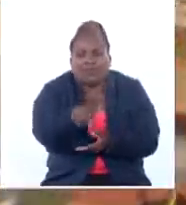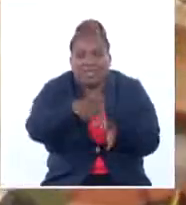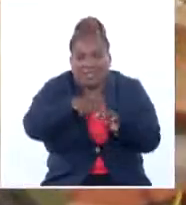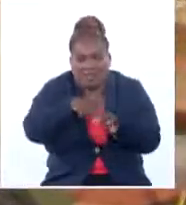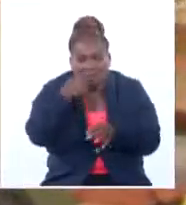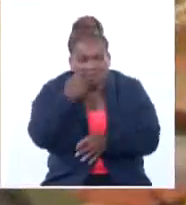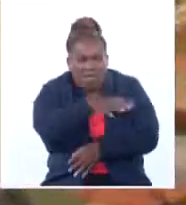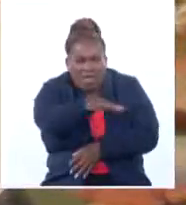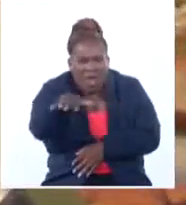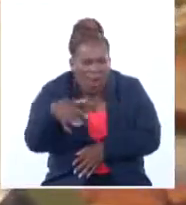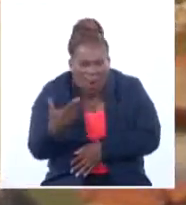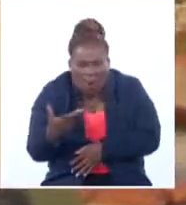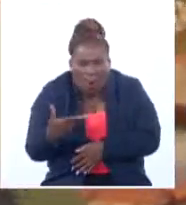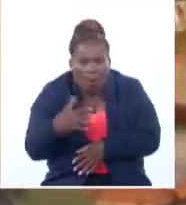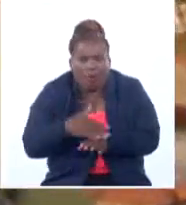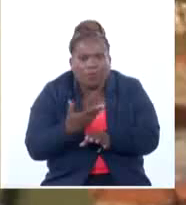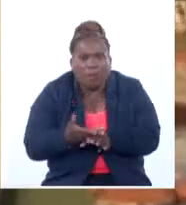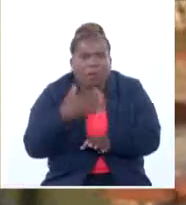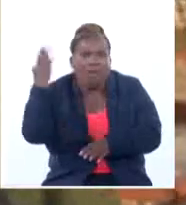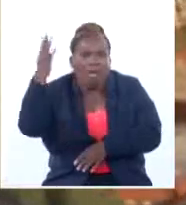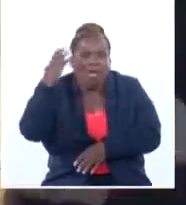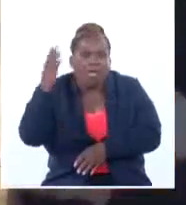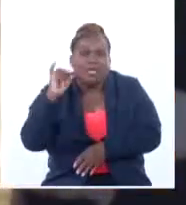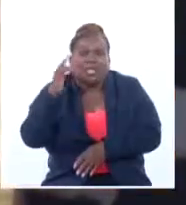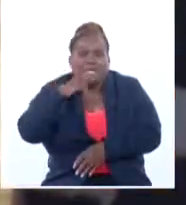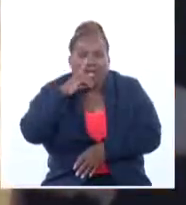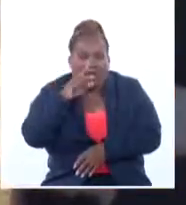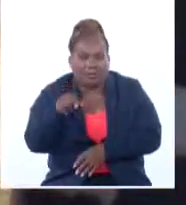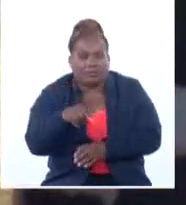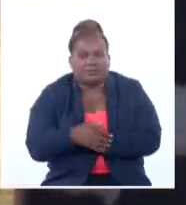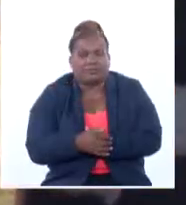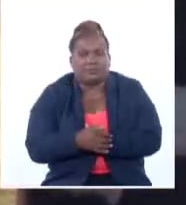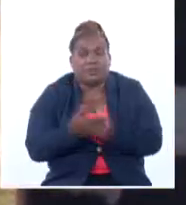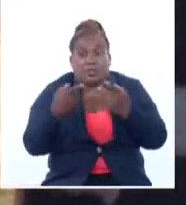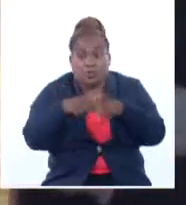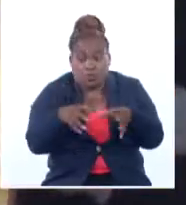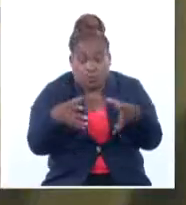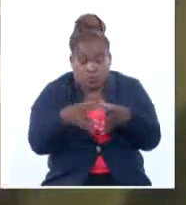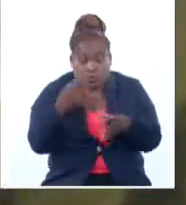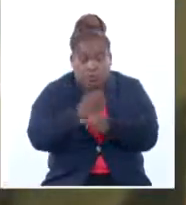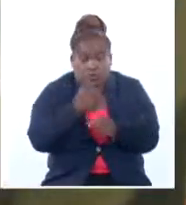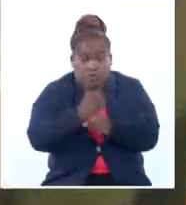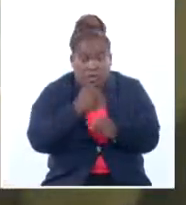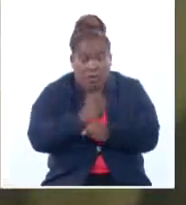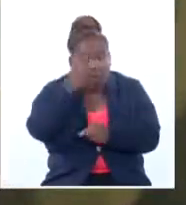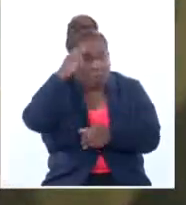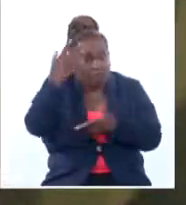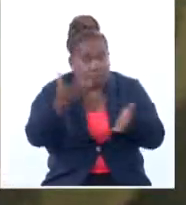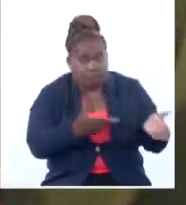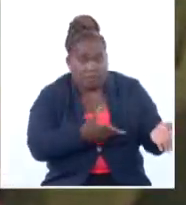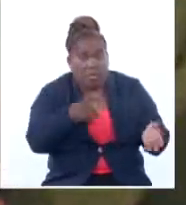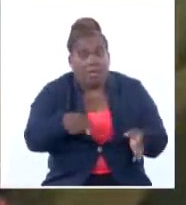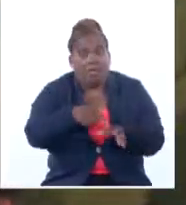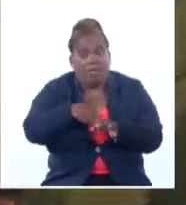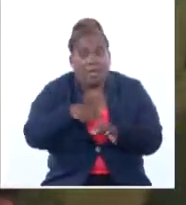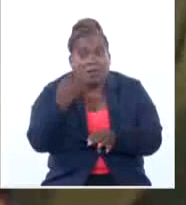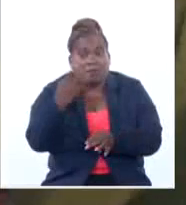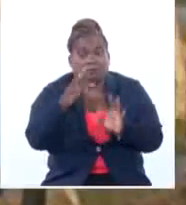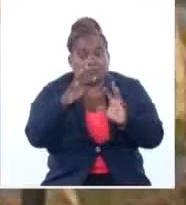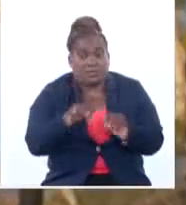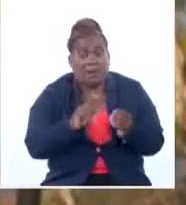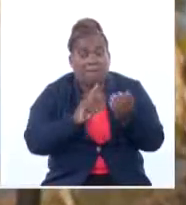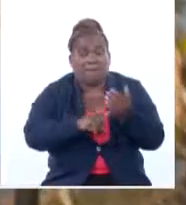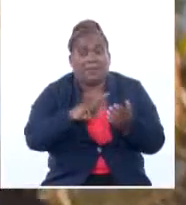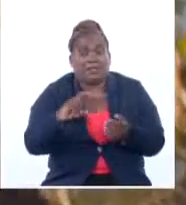comunidad, luego del paso del huracán Ian el pasado septiembre. Acompañado por su grupo de trabajo y recibido en la localidad pinera por el primer secretario del partido en la